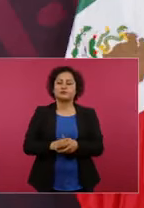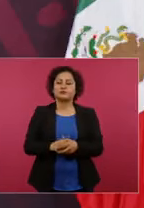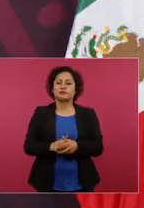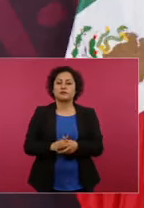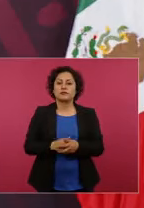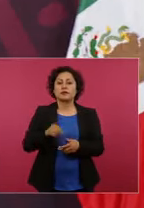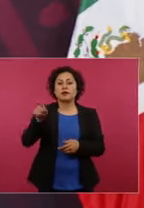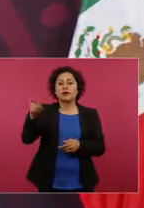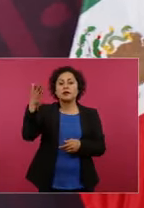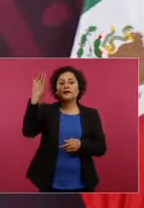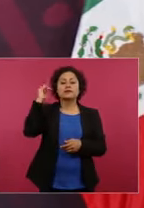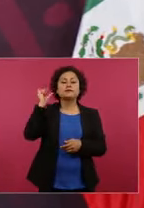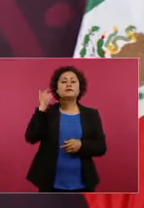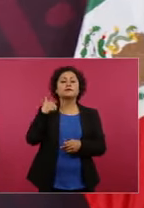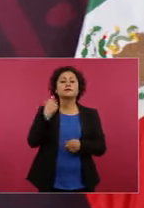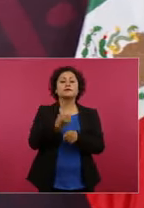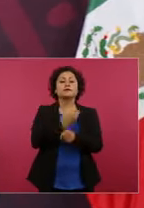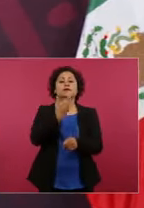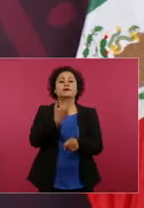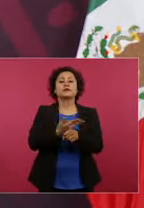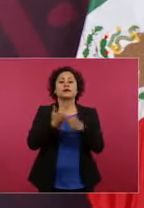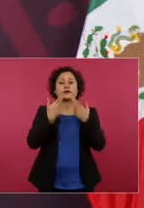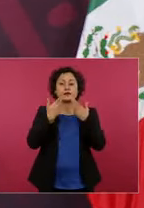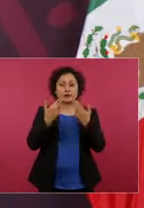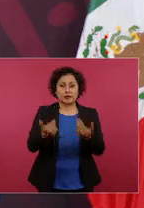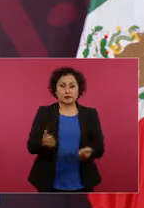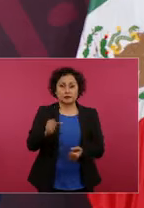Fue secretario de Hacienda.